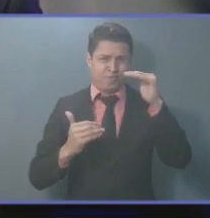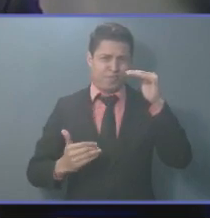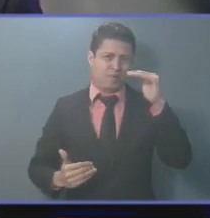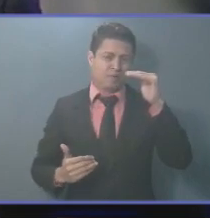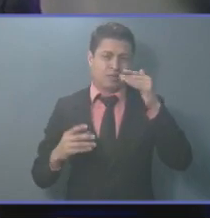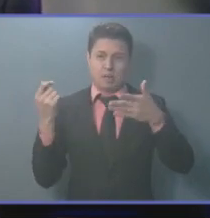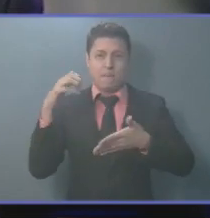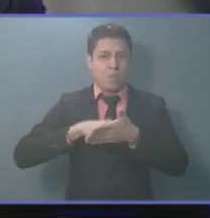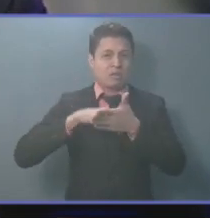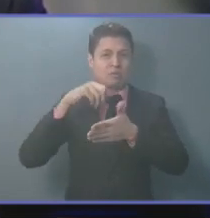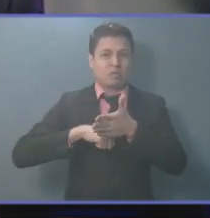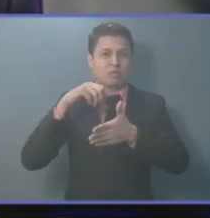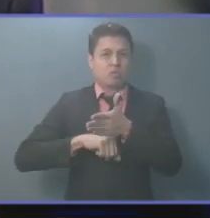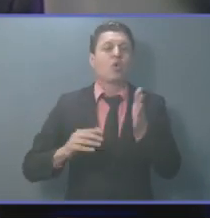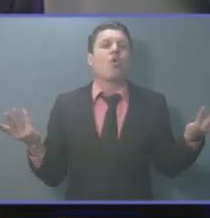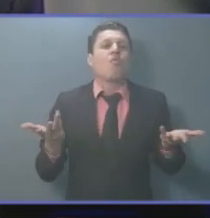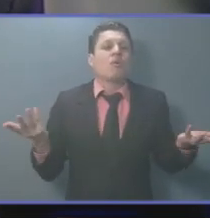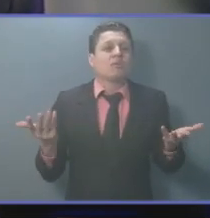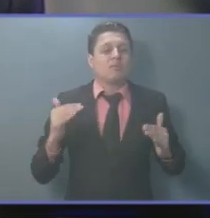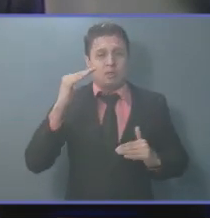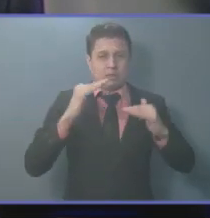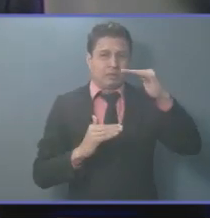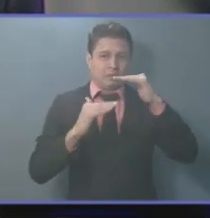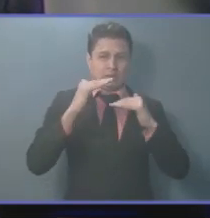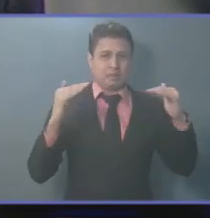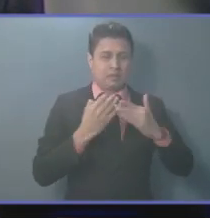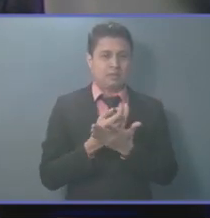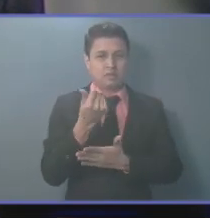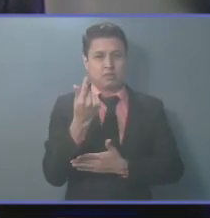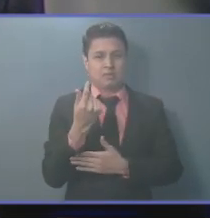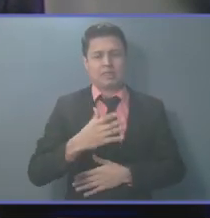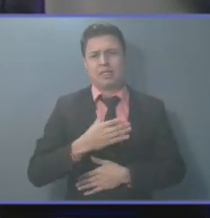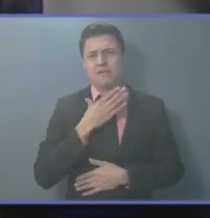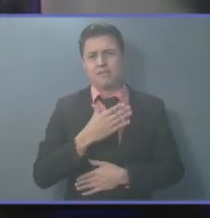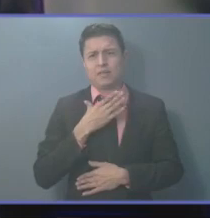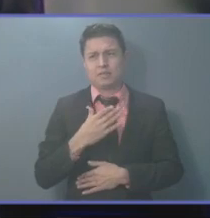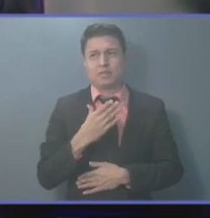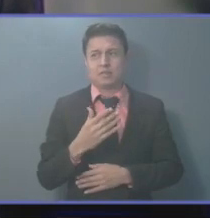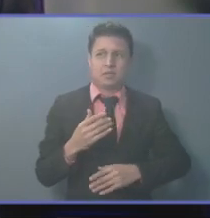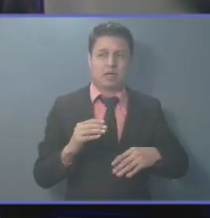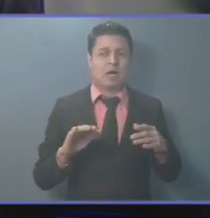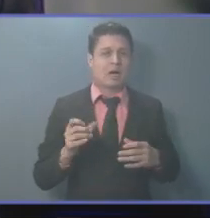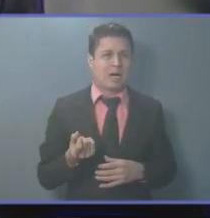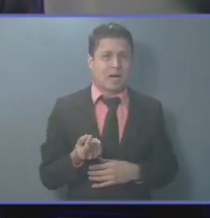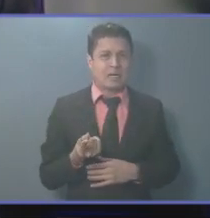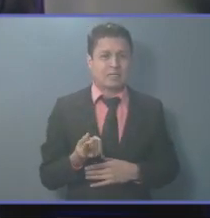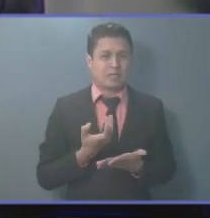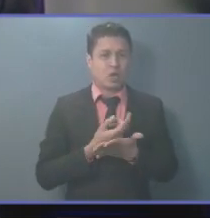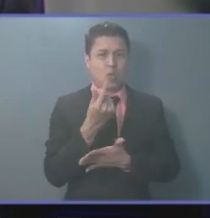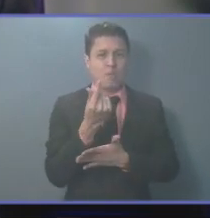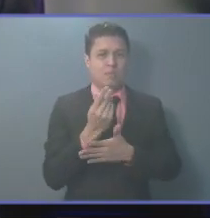No se puede sostener el Estado en una economía que prácticamente está muerta.